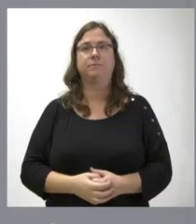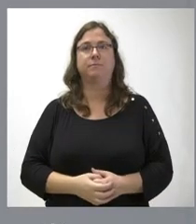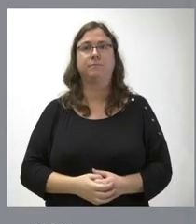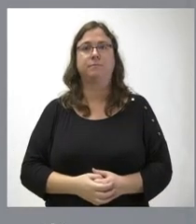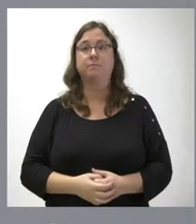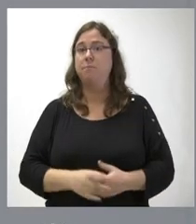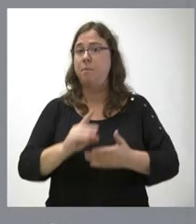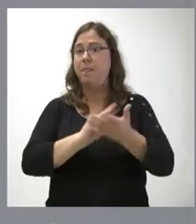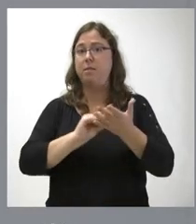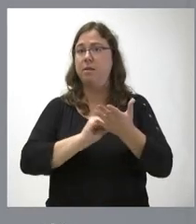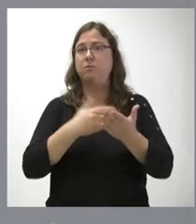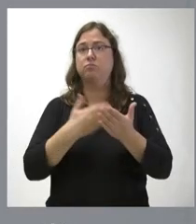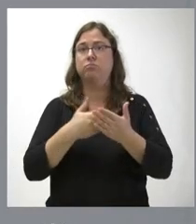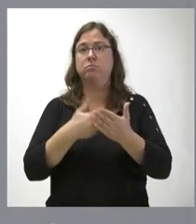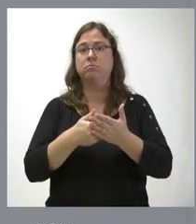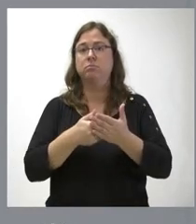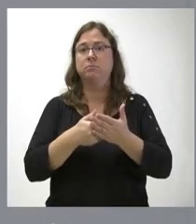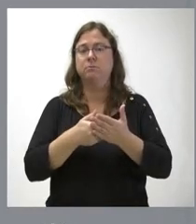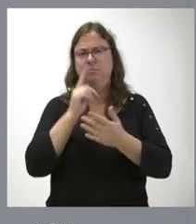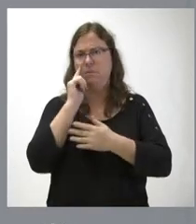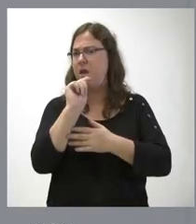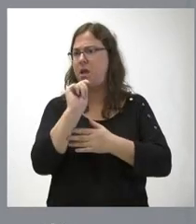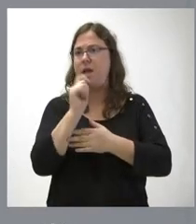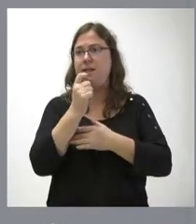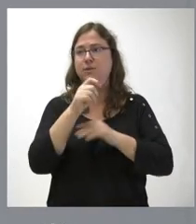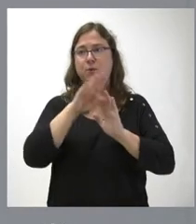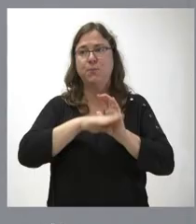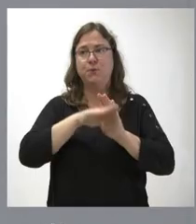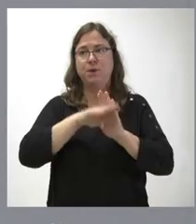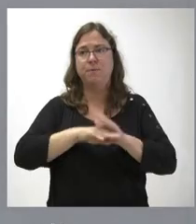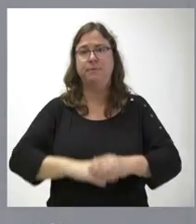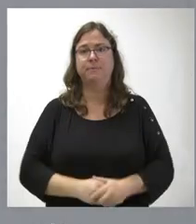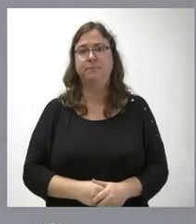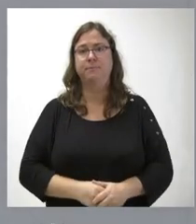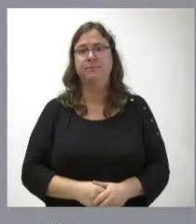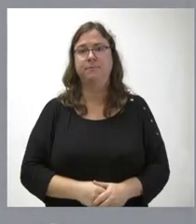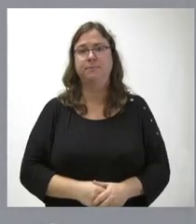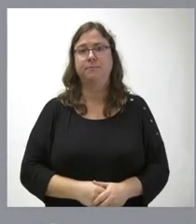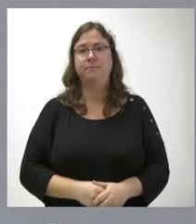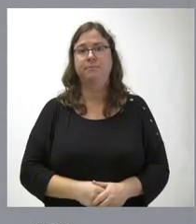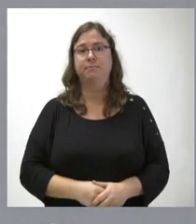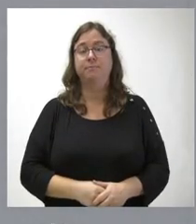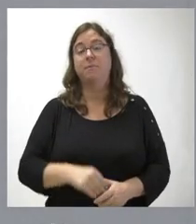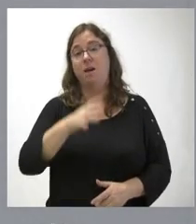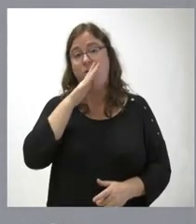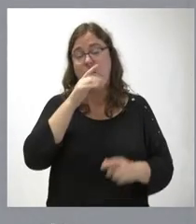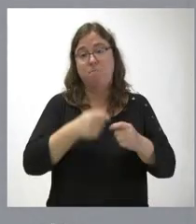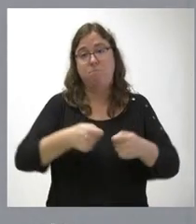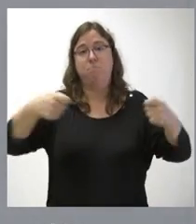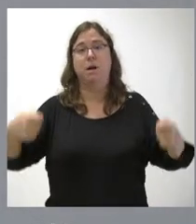son datos que reflejan por sí solos el éxito de este programa que ahora extendemos